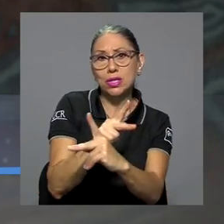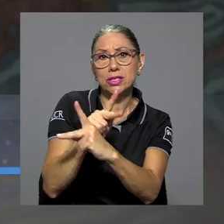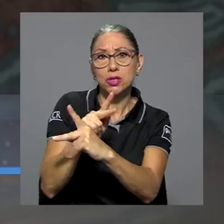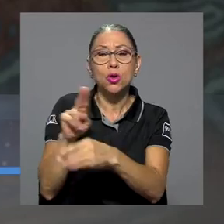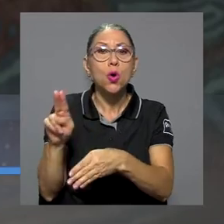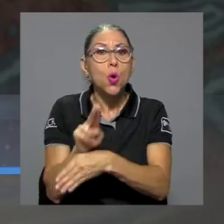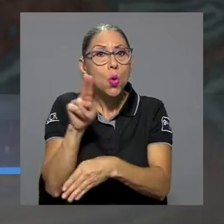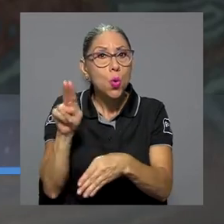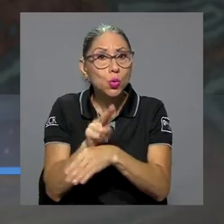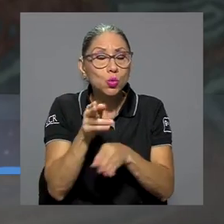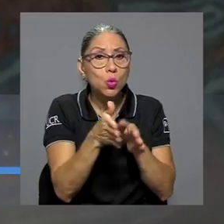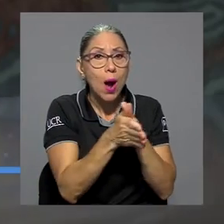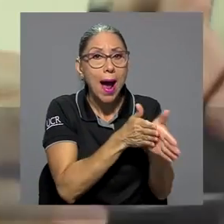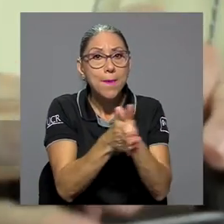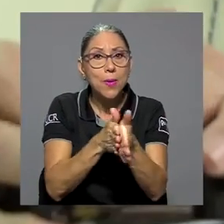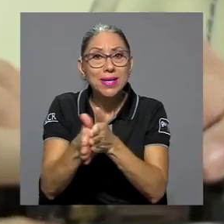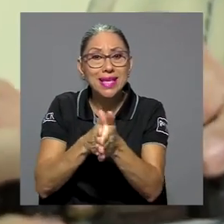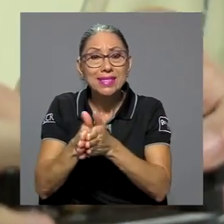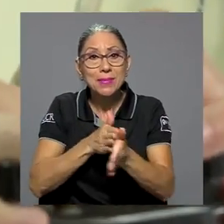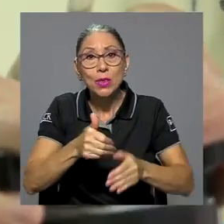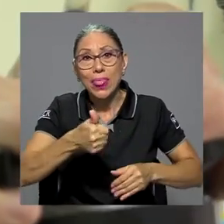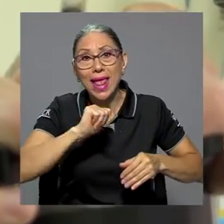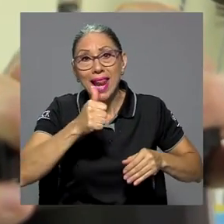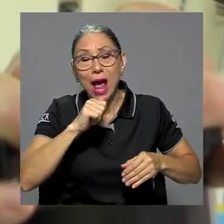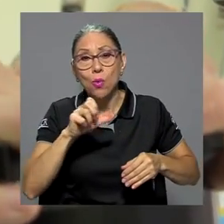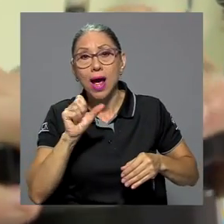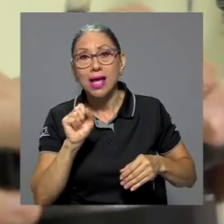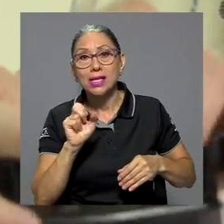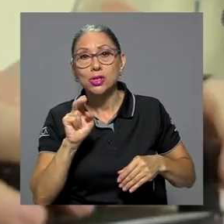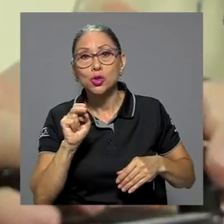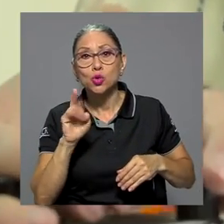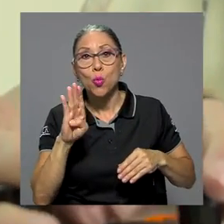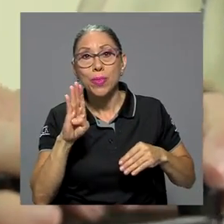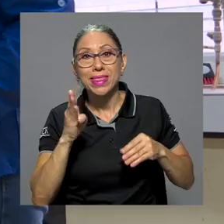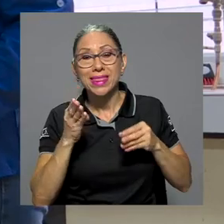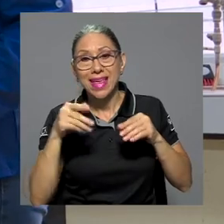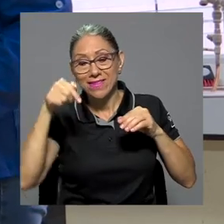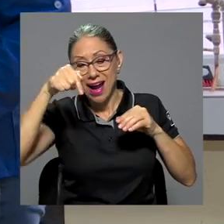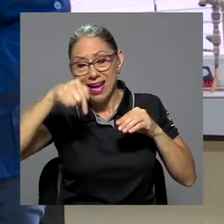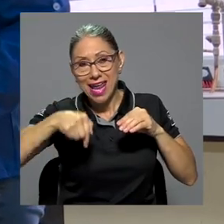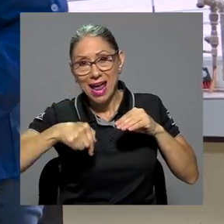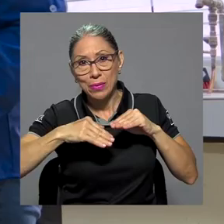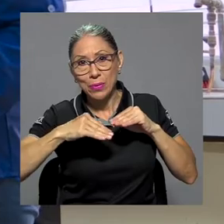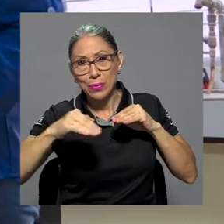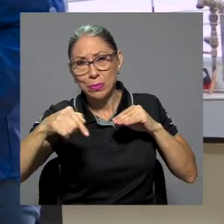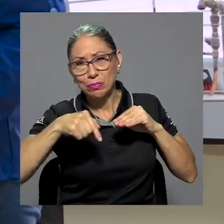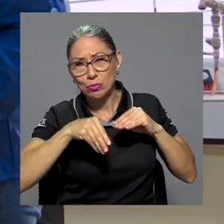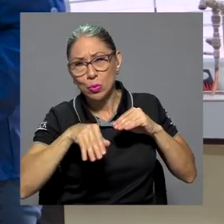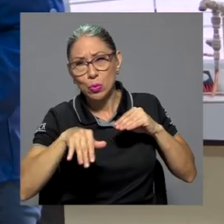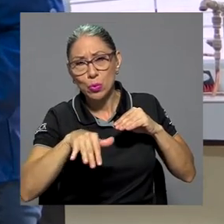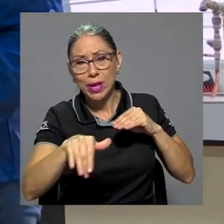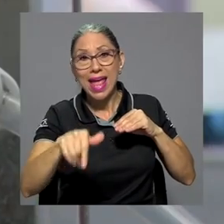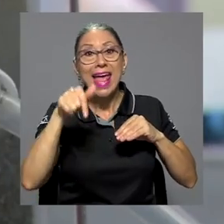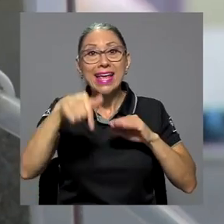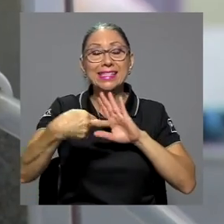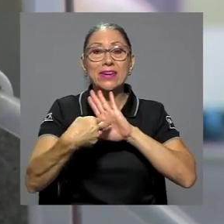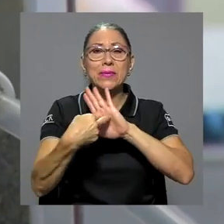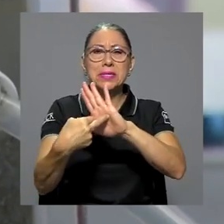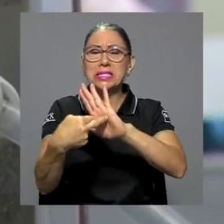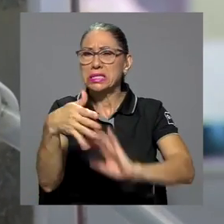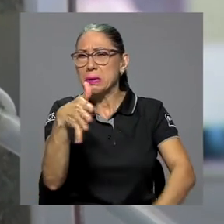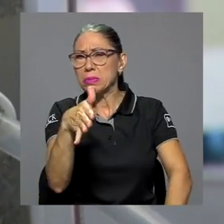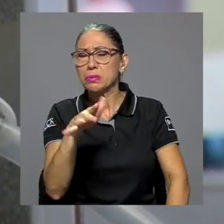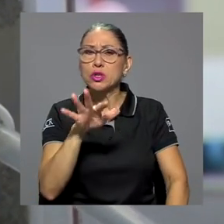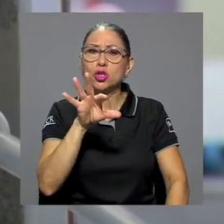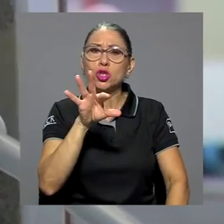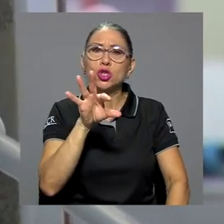el aprovechamiento del agua subterránea lo cual representa alrededor del 97 por